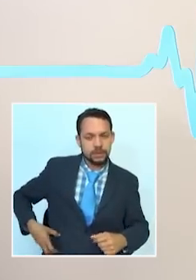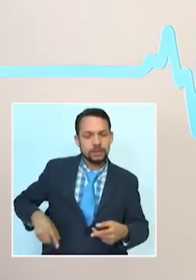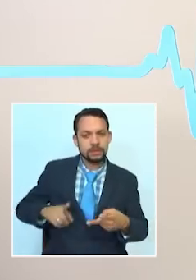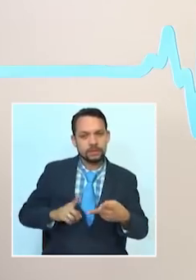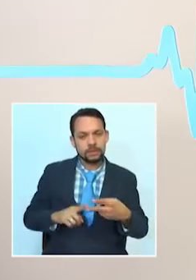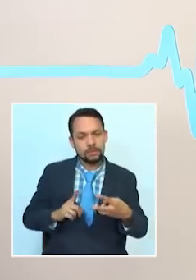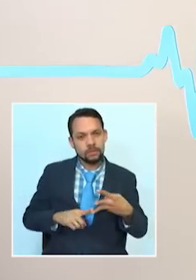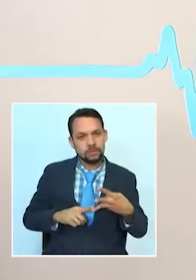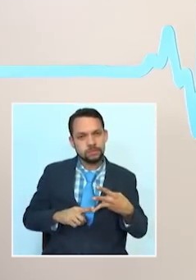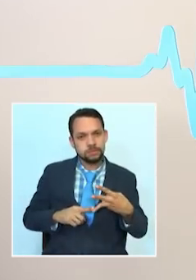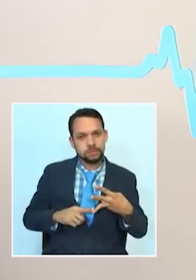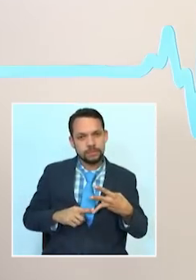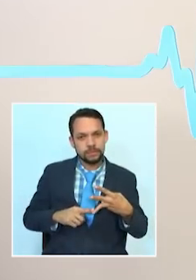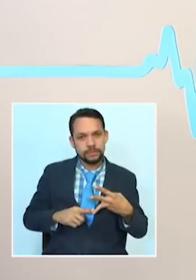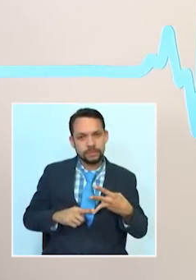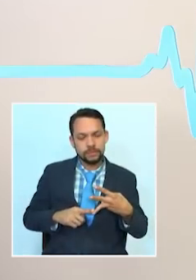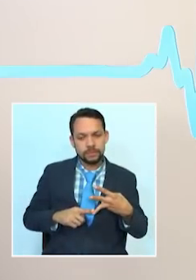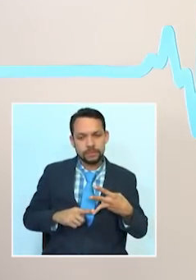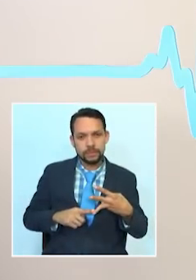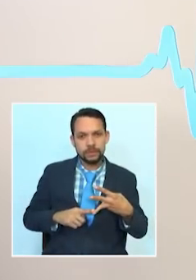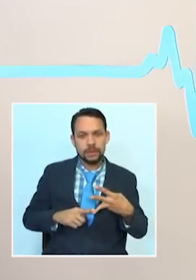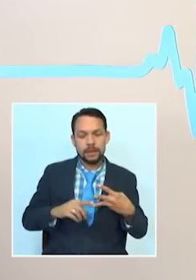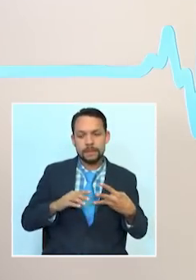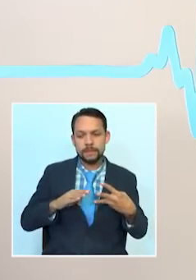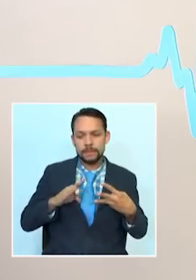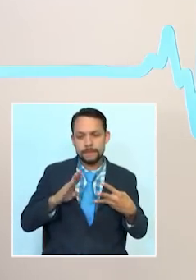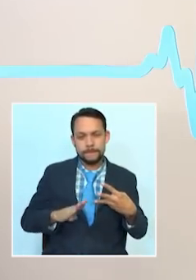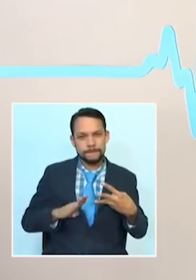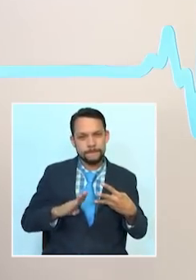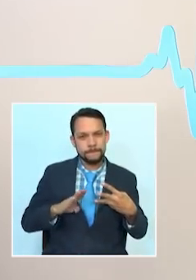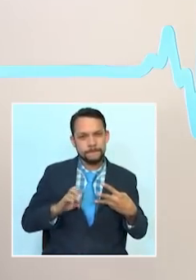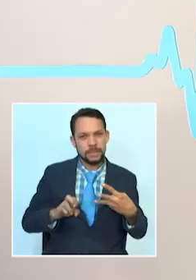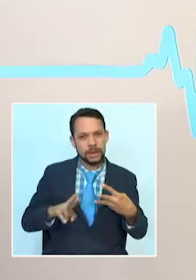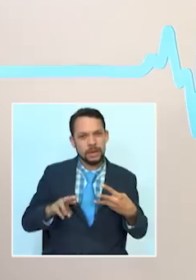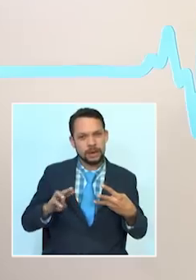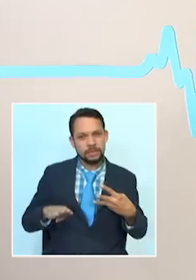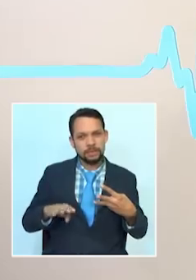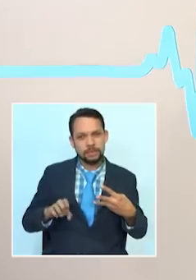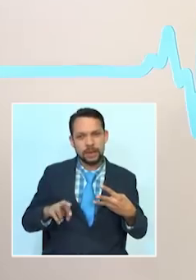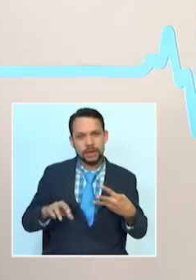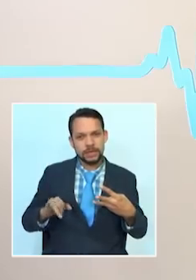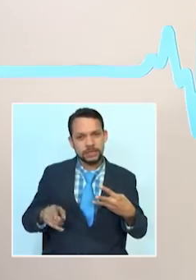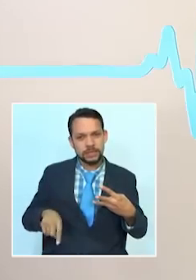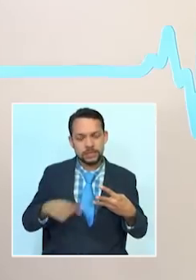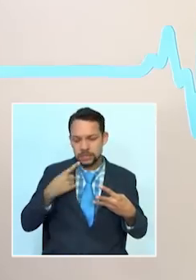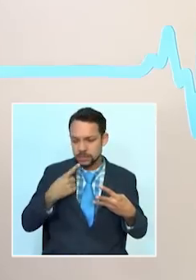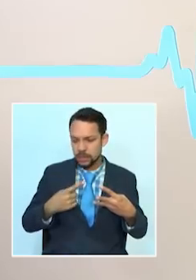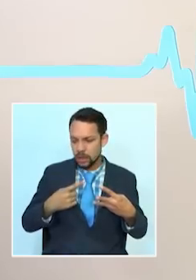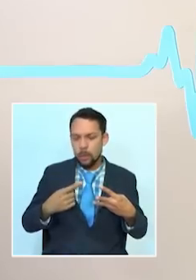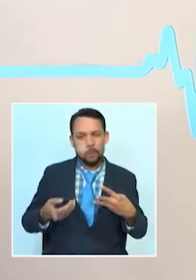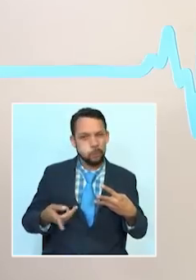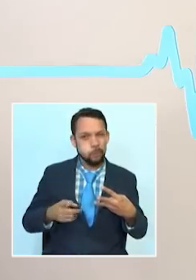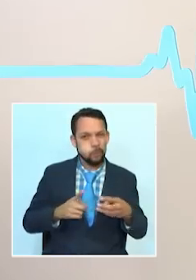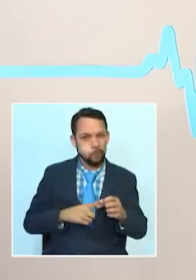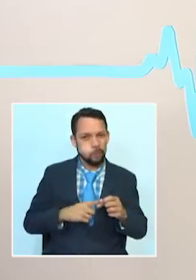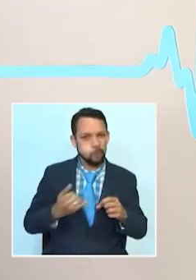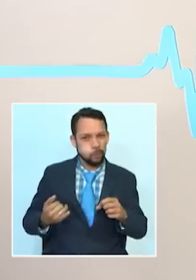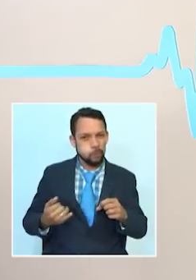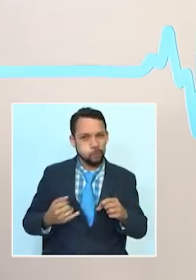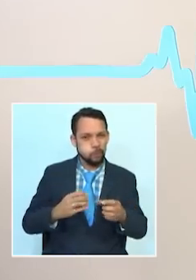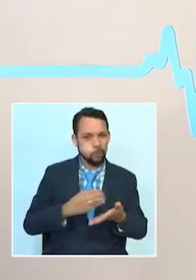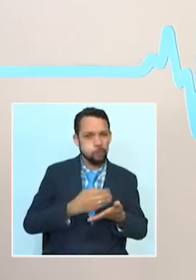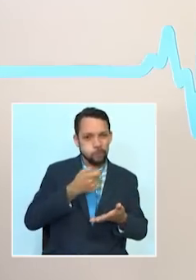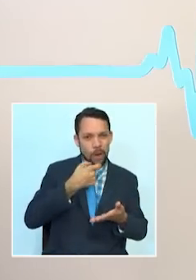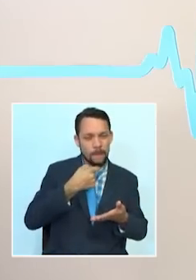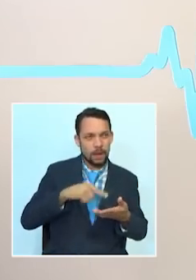también con el berberis que me va a ayudar en el proceso de drenaje y desintoxicación también de todo lo que es esta